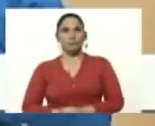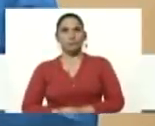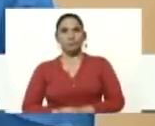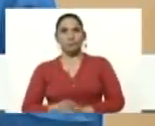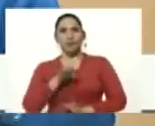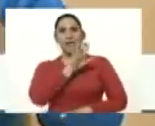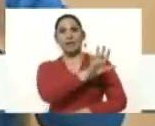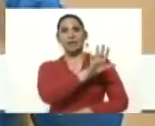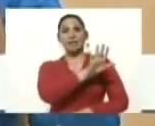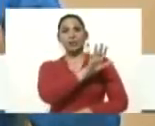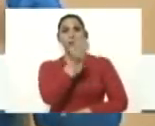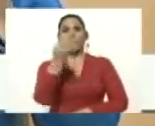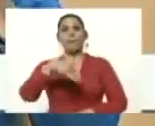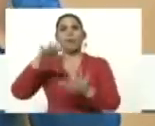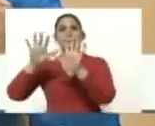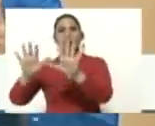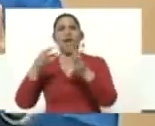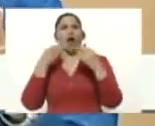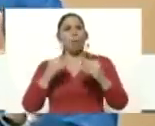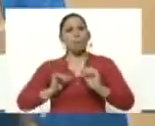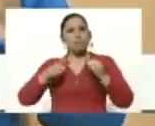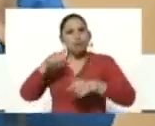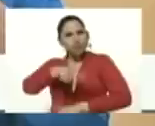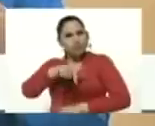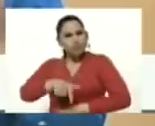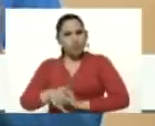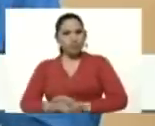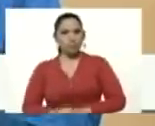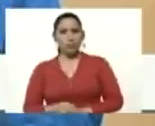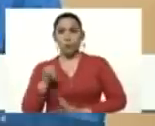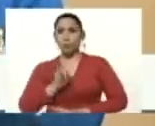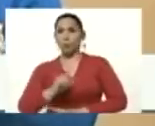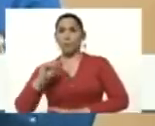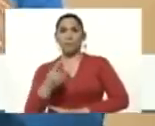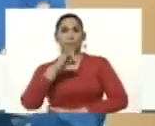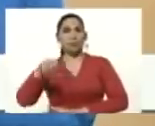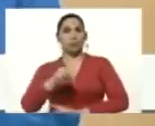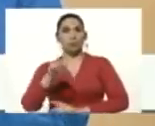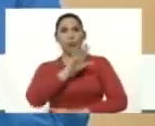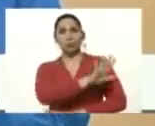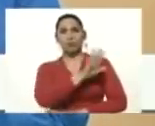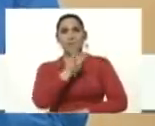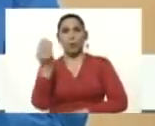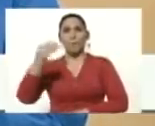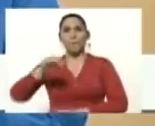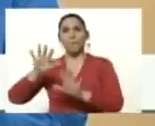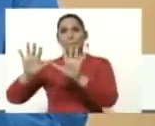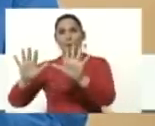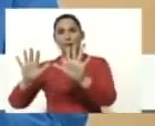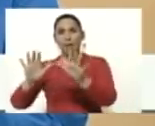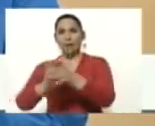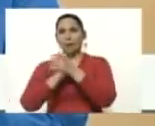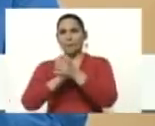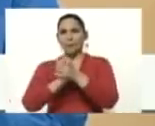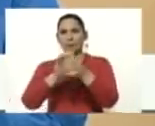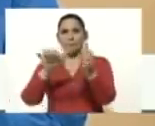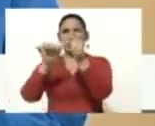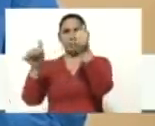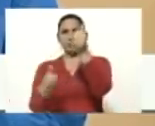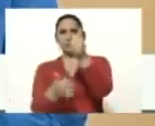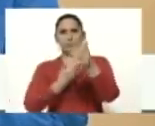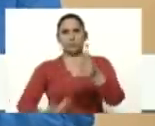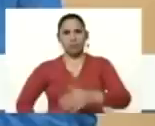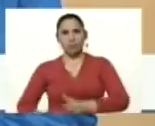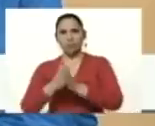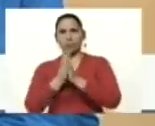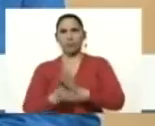5 más 10. ¿Cómo arrancó hoy, lunes 1 de junio, el 5 más 10, compañera vicepresidenta? Por